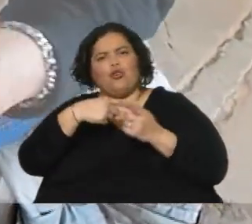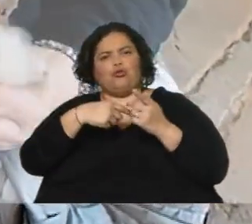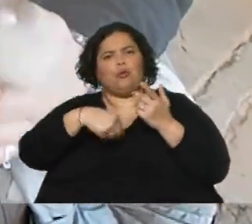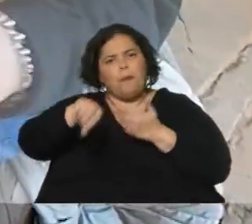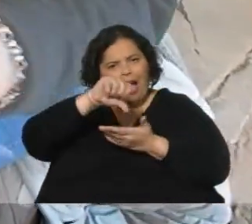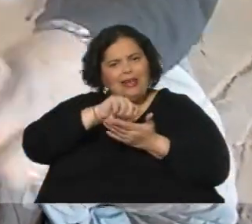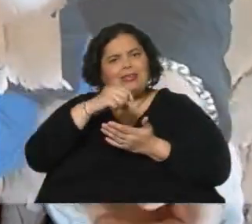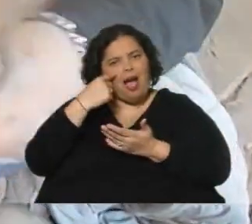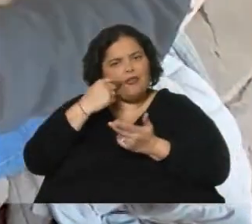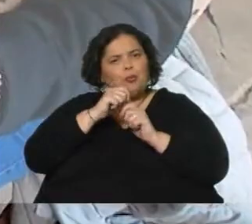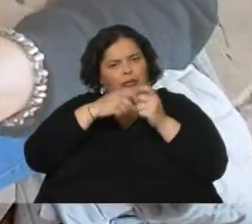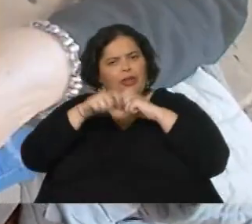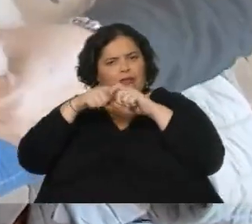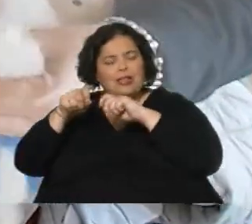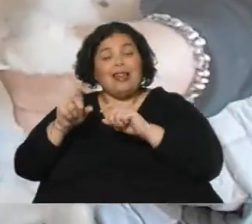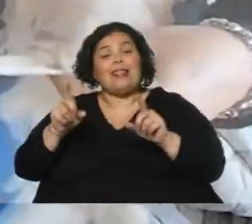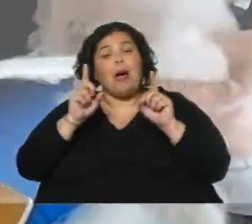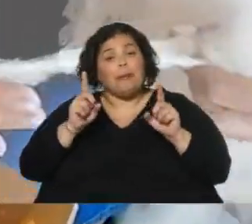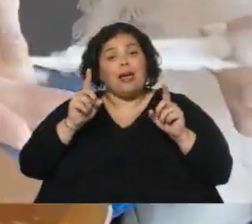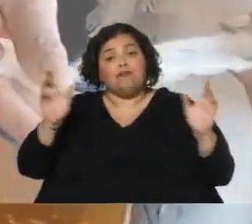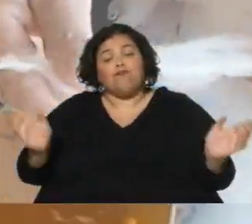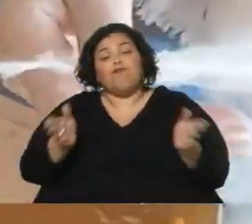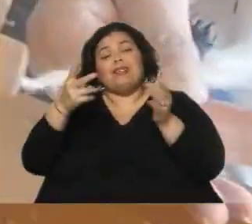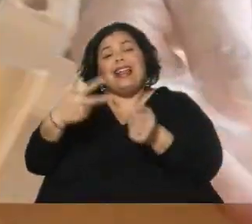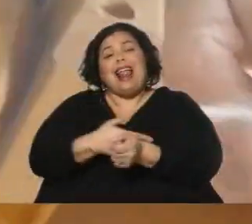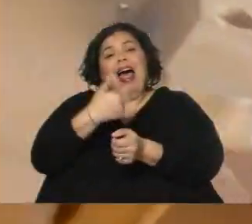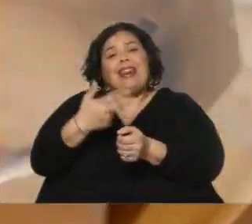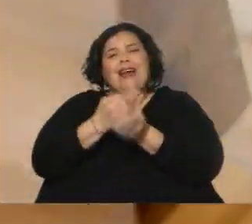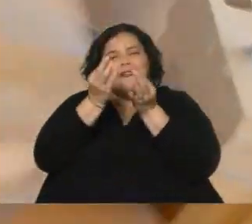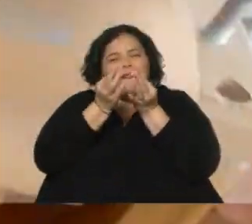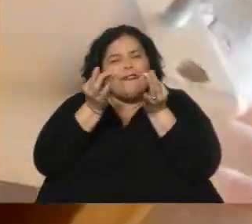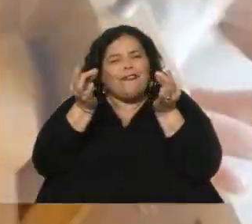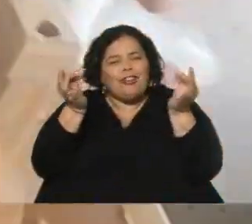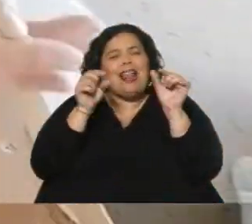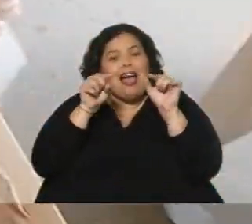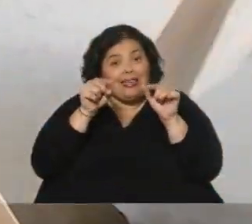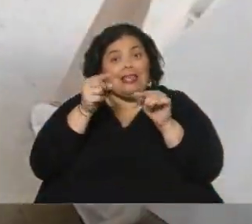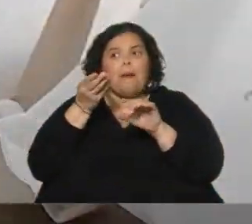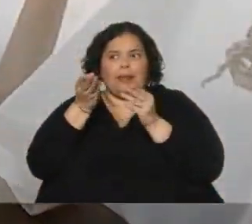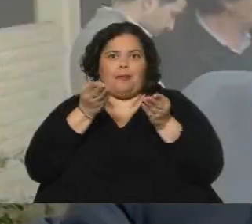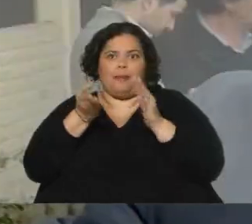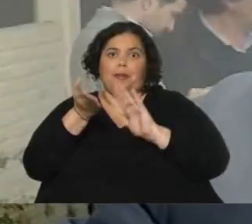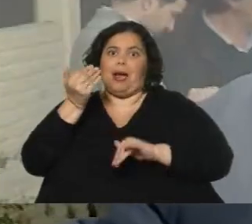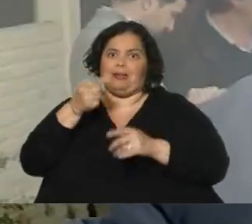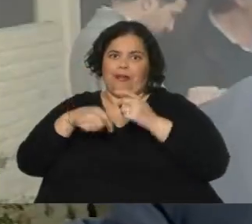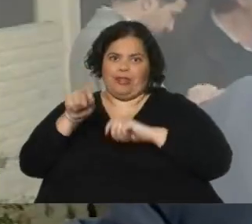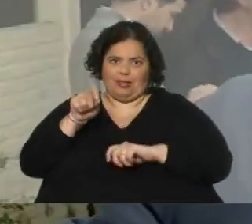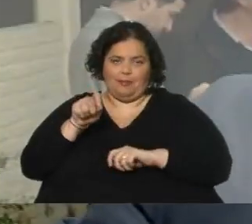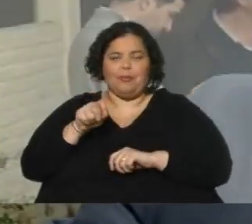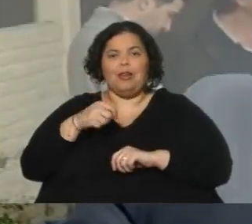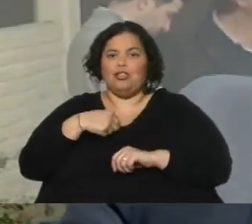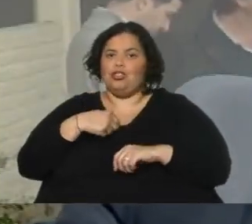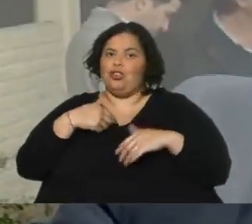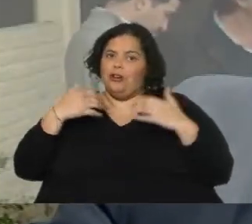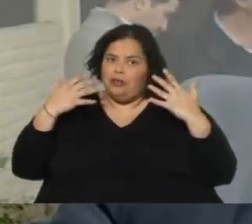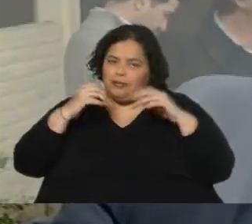alternativos. También se impulsa la producción de lanas más finas, que son más requeridas a nivel mundial. Pero venimos corriendo la de atrás.